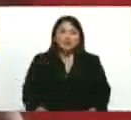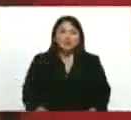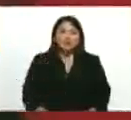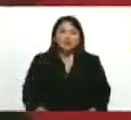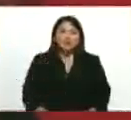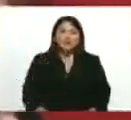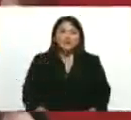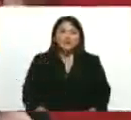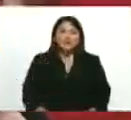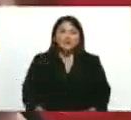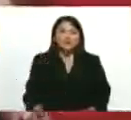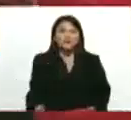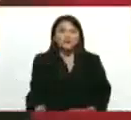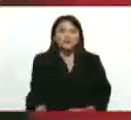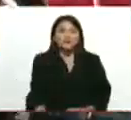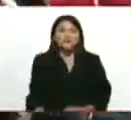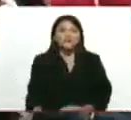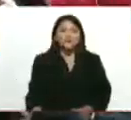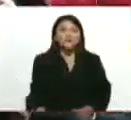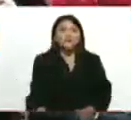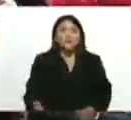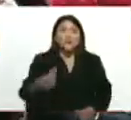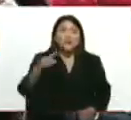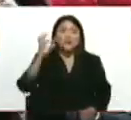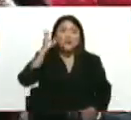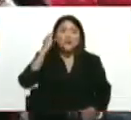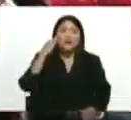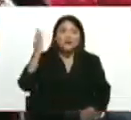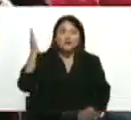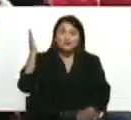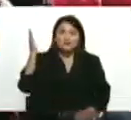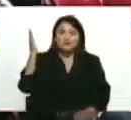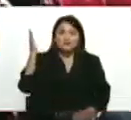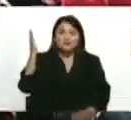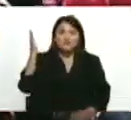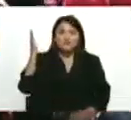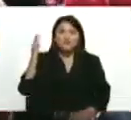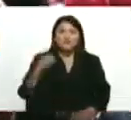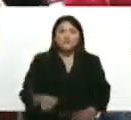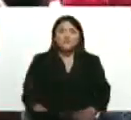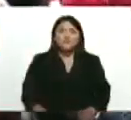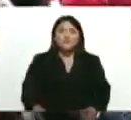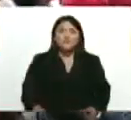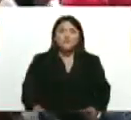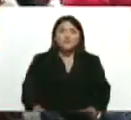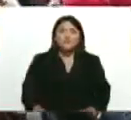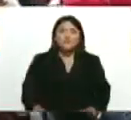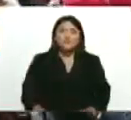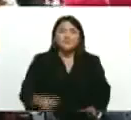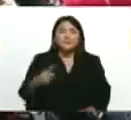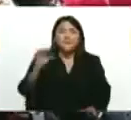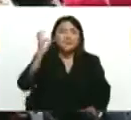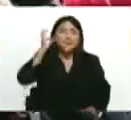De Maiquetía, Emily Sánchez. De Maiquetía, Gwendolyn Vázquez.